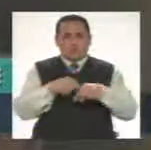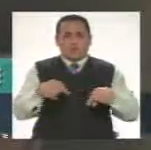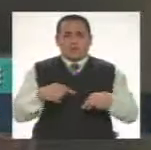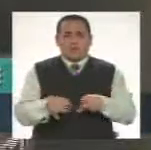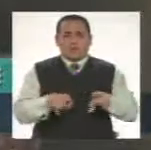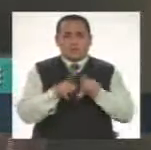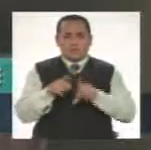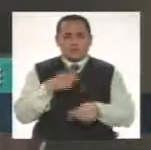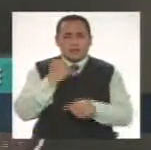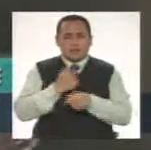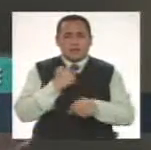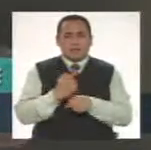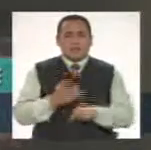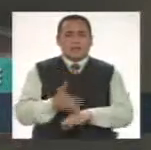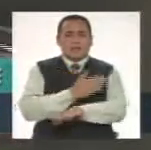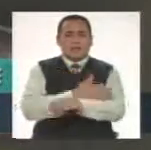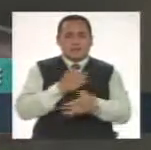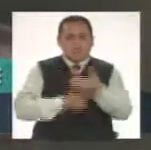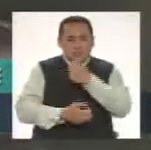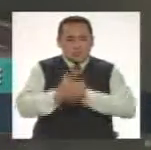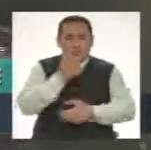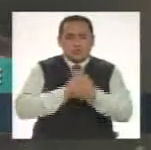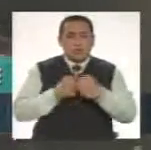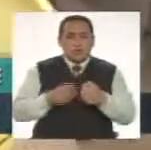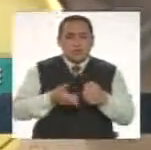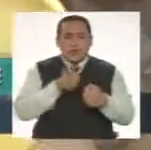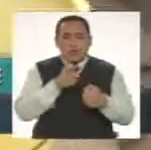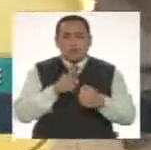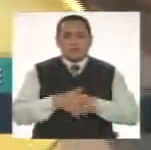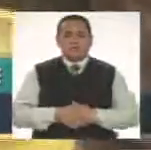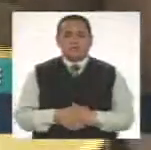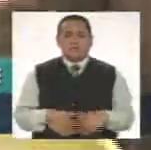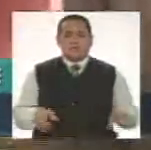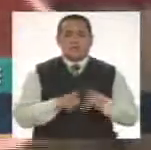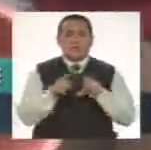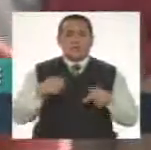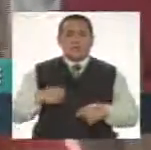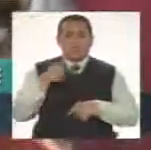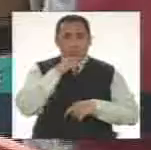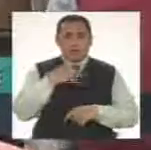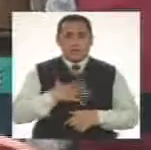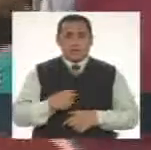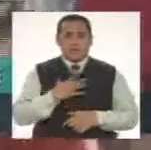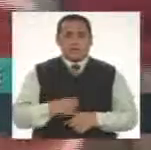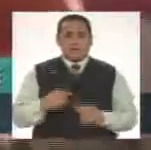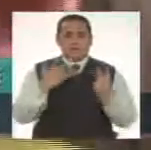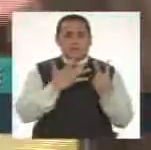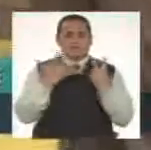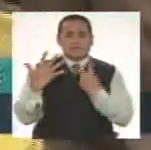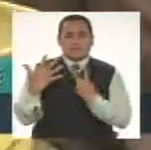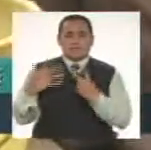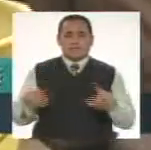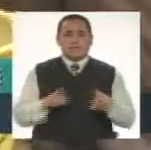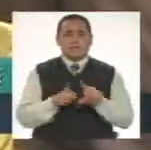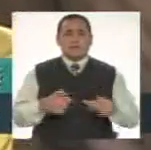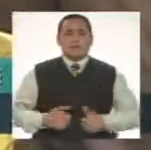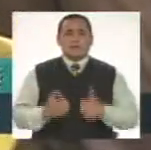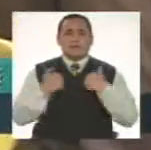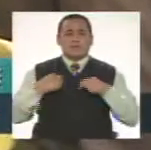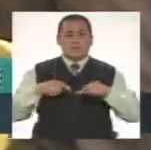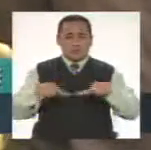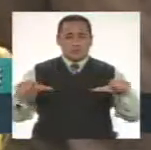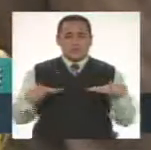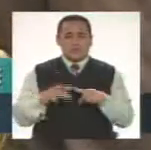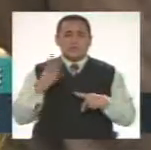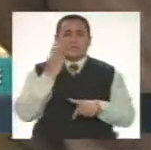secaron la veta que llenaba el pocito y ya no hubo agua. Manuela Pérez tiene 77 años de edad, vive en el distrito de Reque,